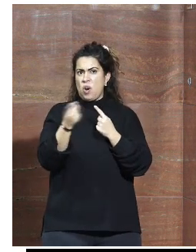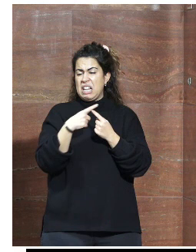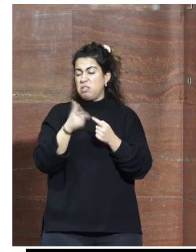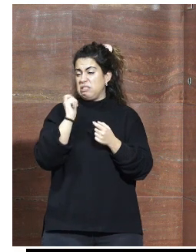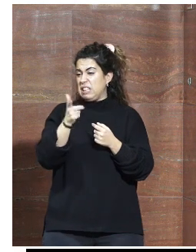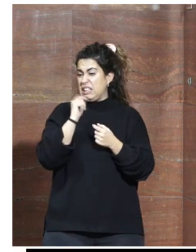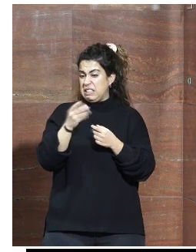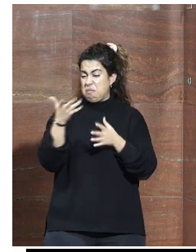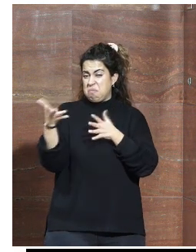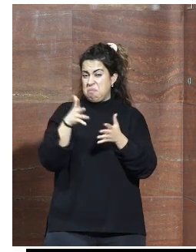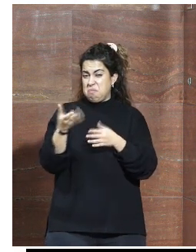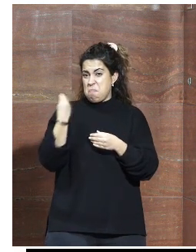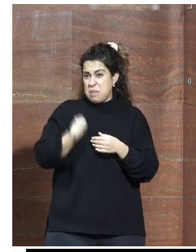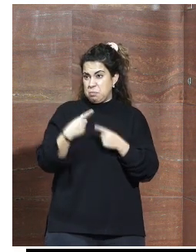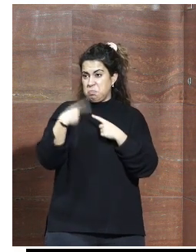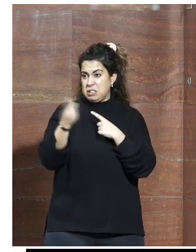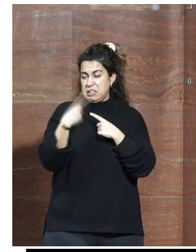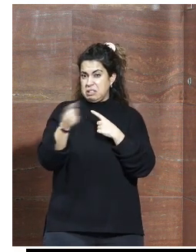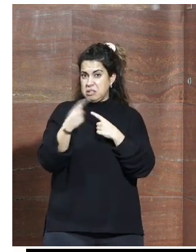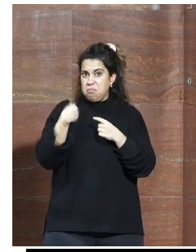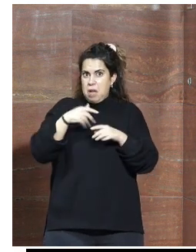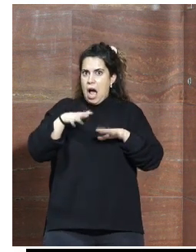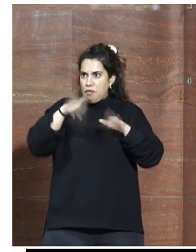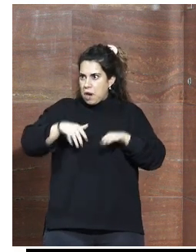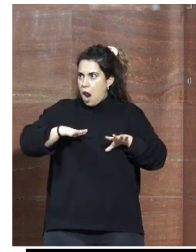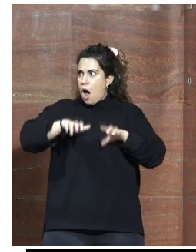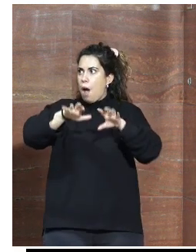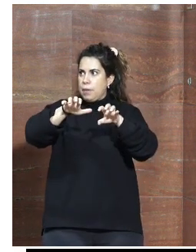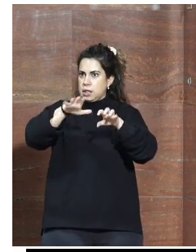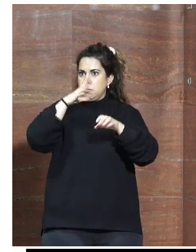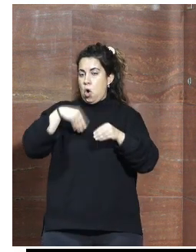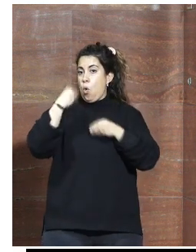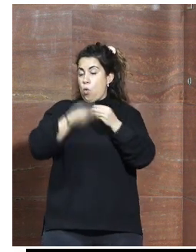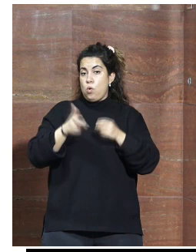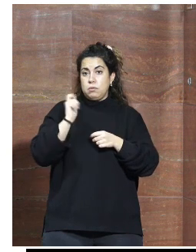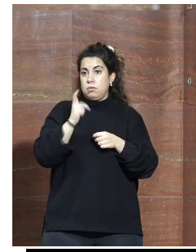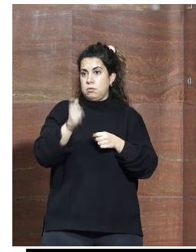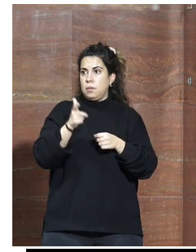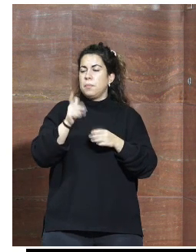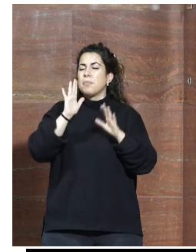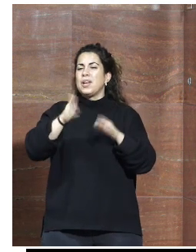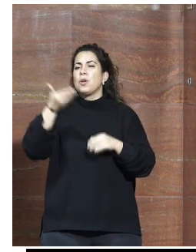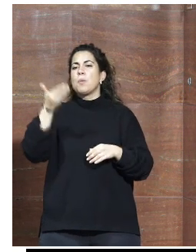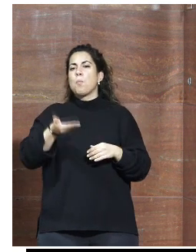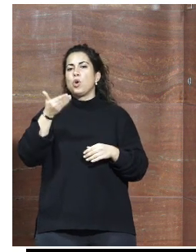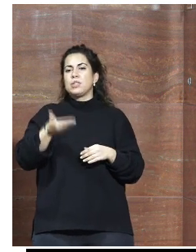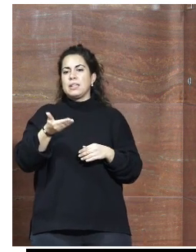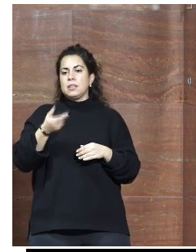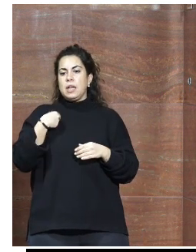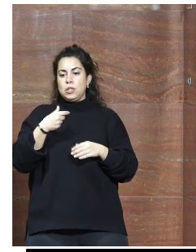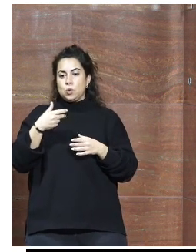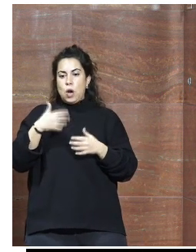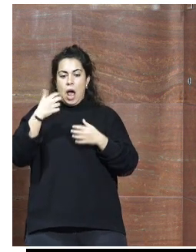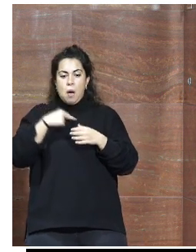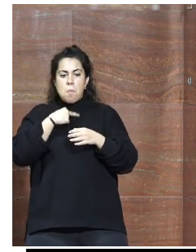siempre, pues se aprende por el uso y se termina utilizando. Pero lo importante es que es una navegación por